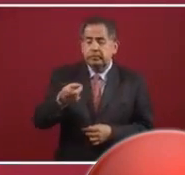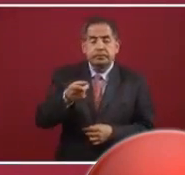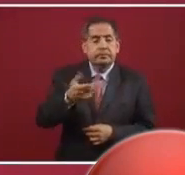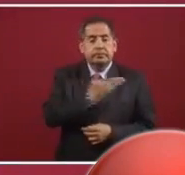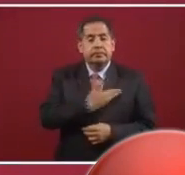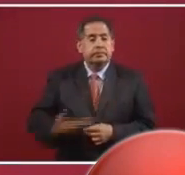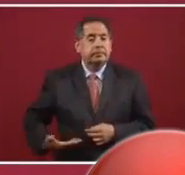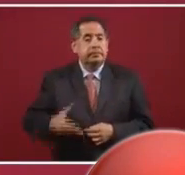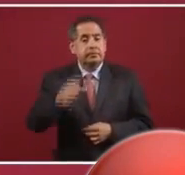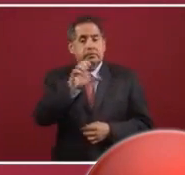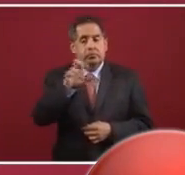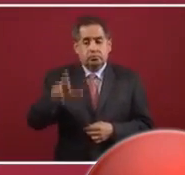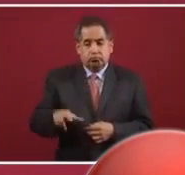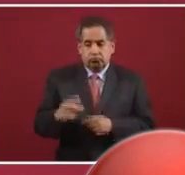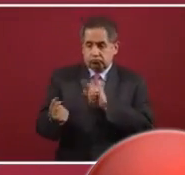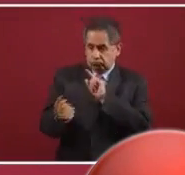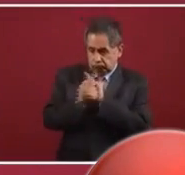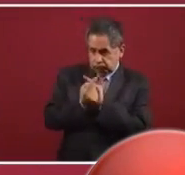Rica